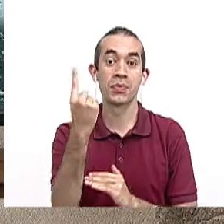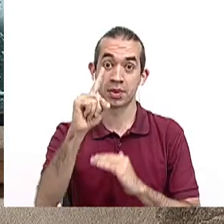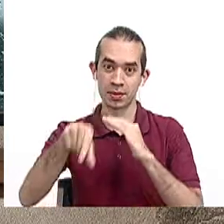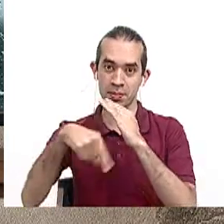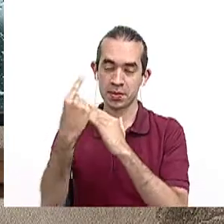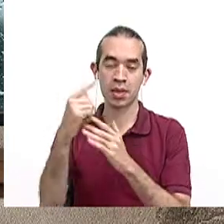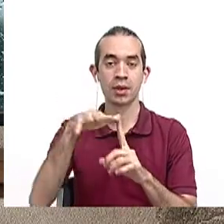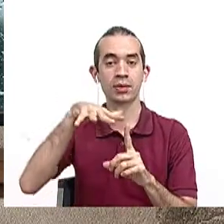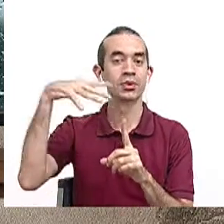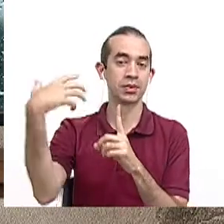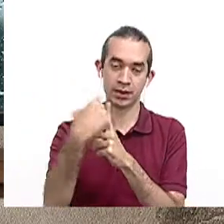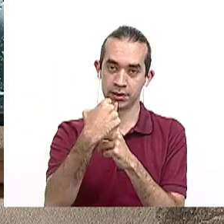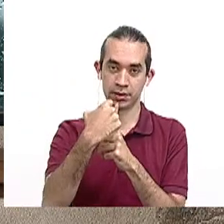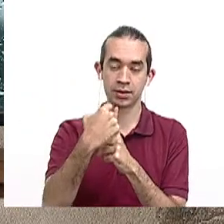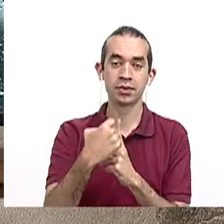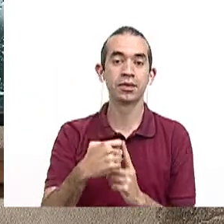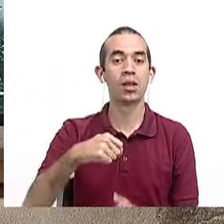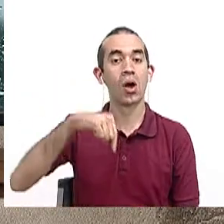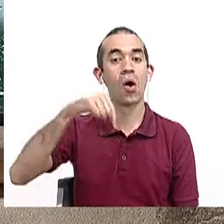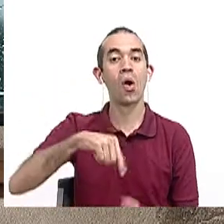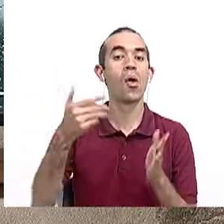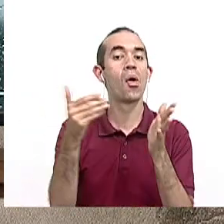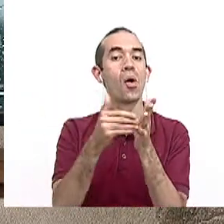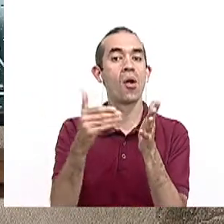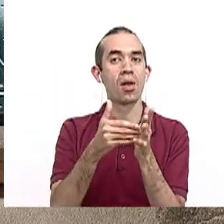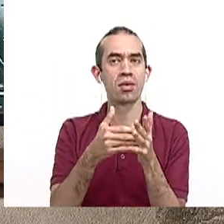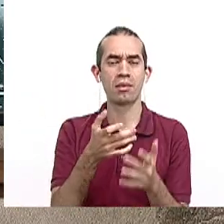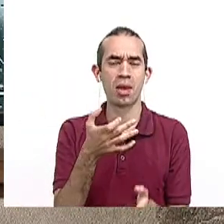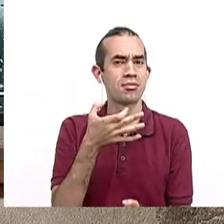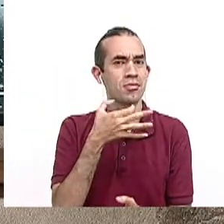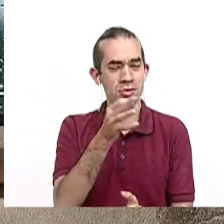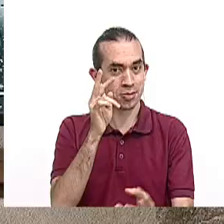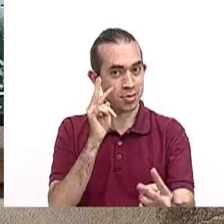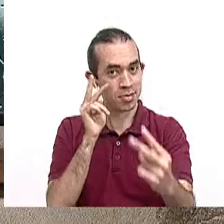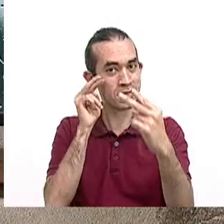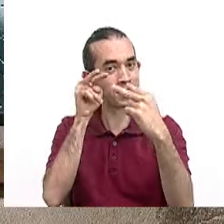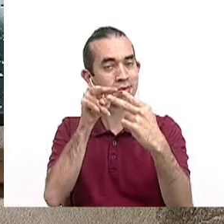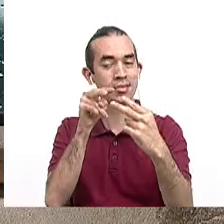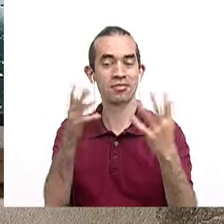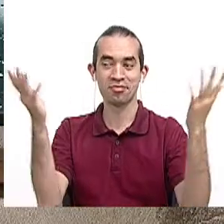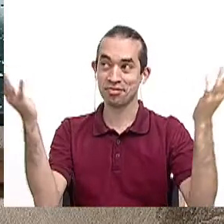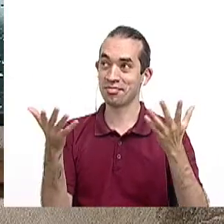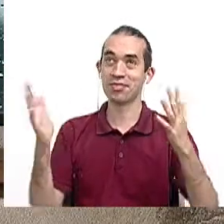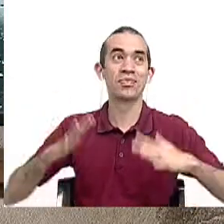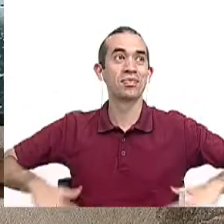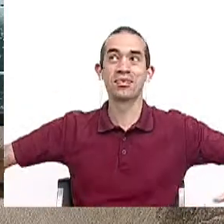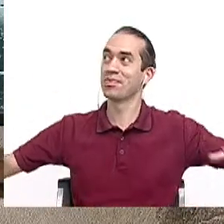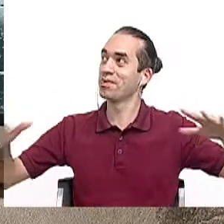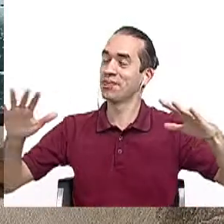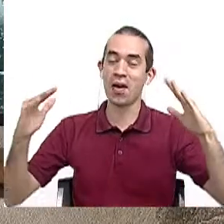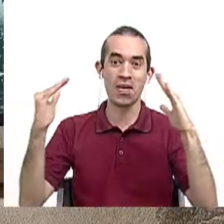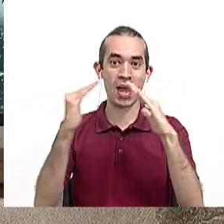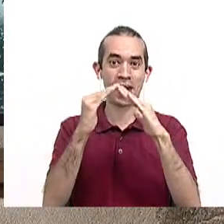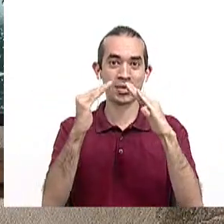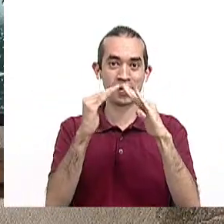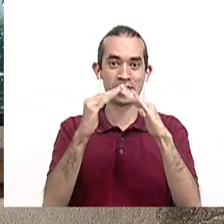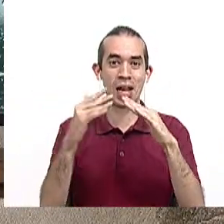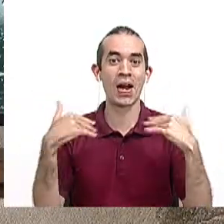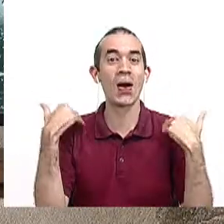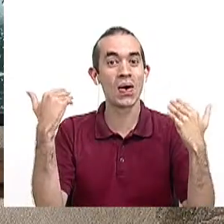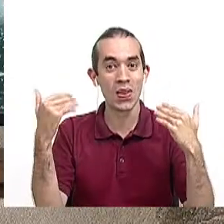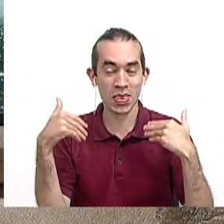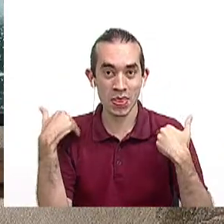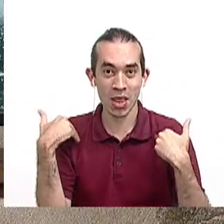Estudios Sociales. Hoy nuevamente complacidos por recibirlos acá en nuestro hogar. Estamos muy contentos, sobre todo por el favor